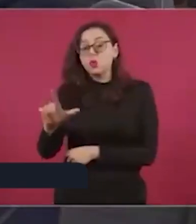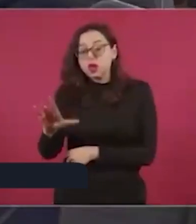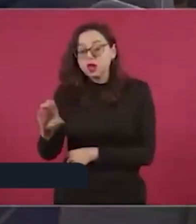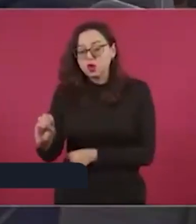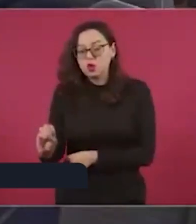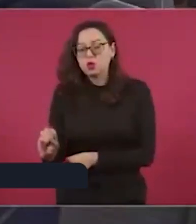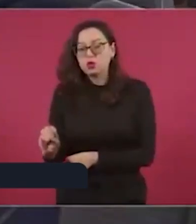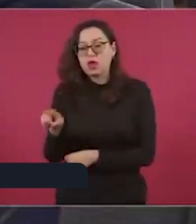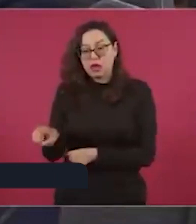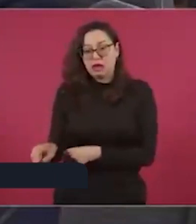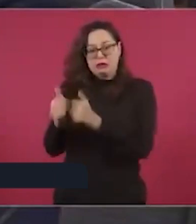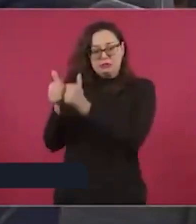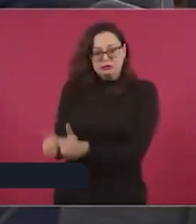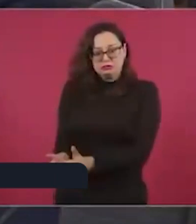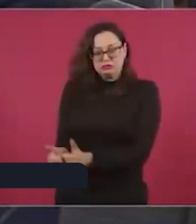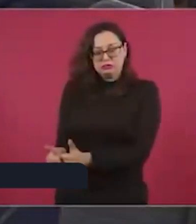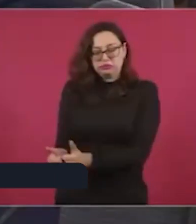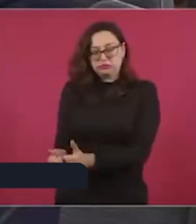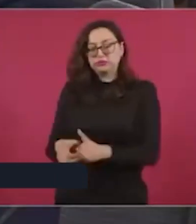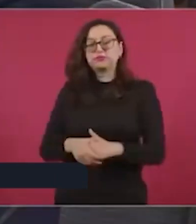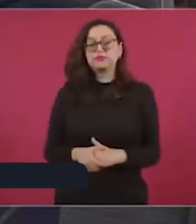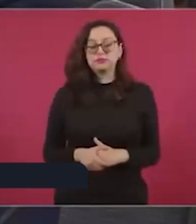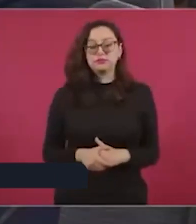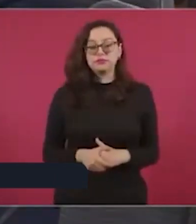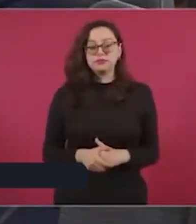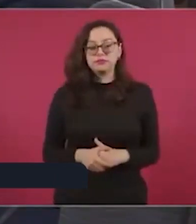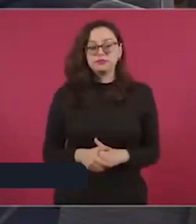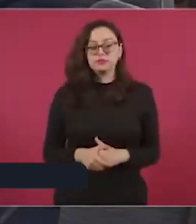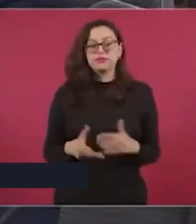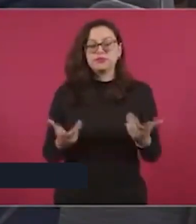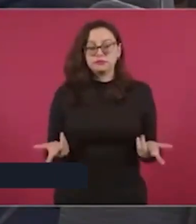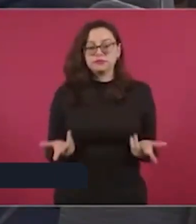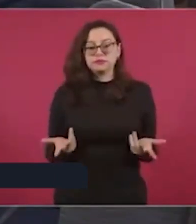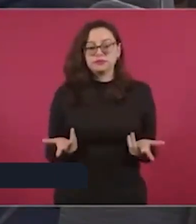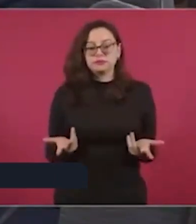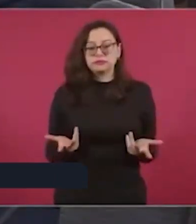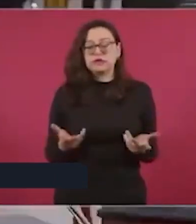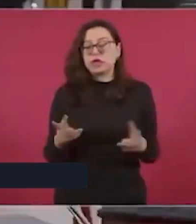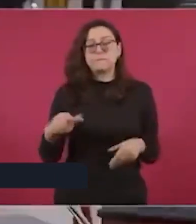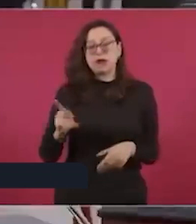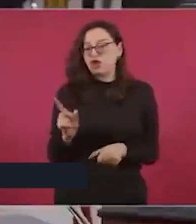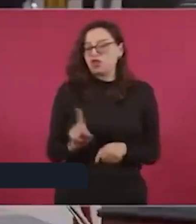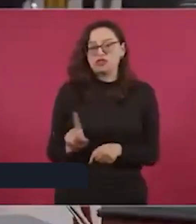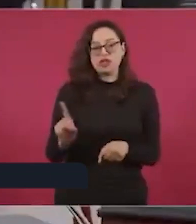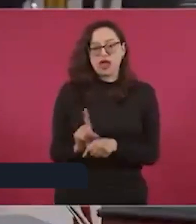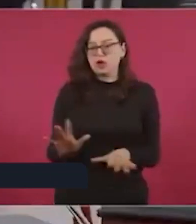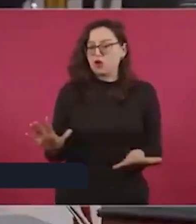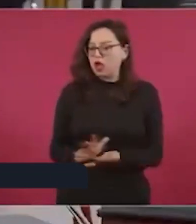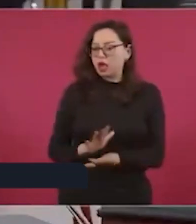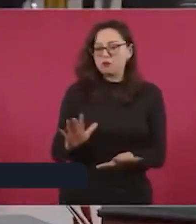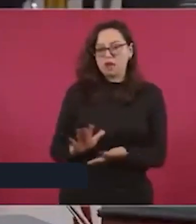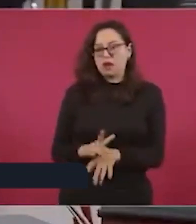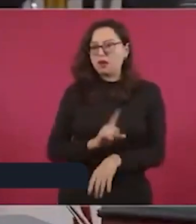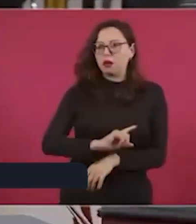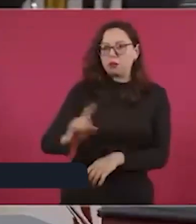situación las autoridades mexicanas tienen programada una reunión con funcionarios guatemaltecos con el objetivo de establecer acciones coordinadas que